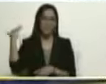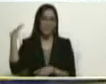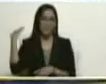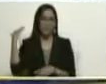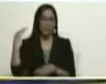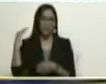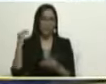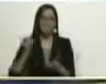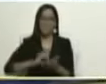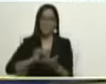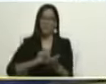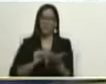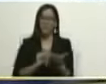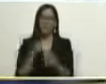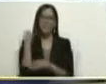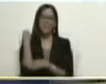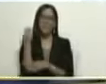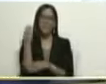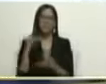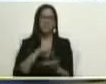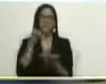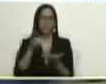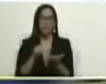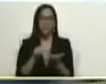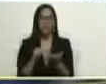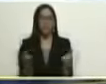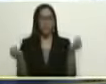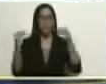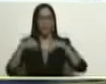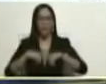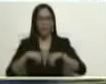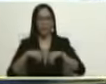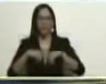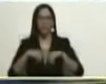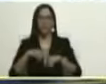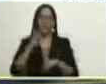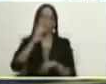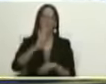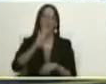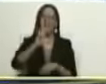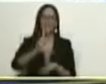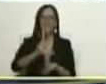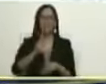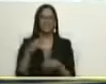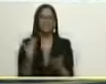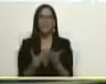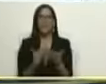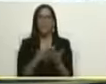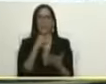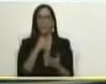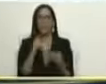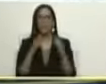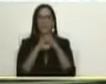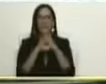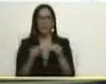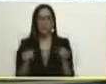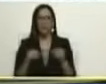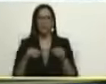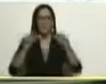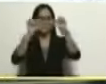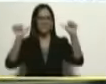firmó en el Parlamento Nacional un acuerdo con 43 partidos políticos de todo el espectro